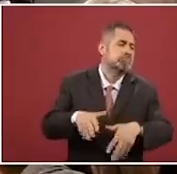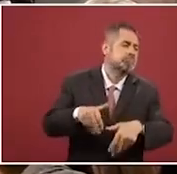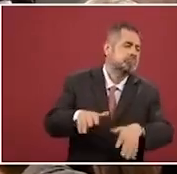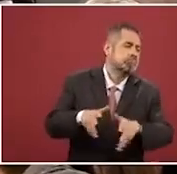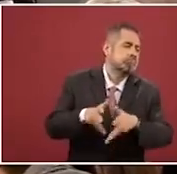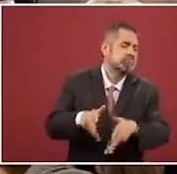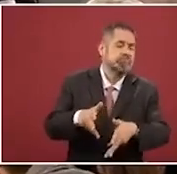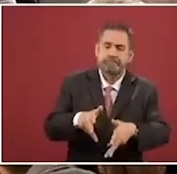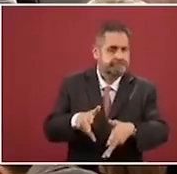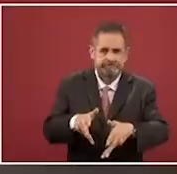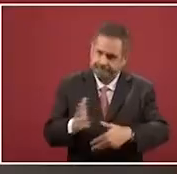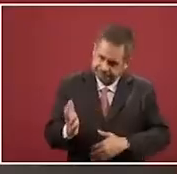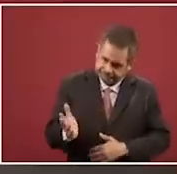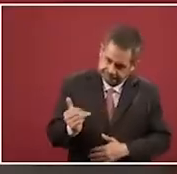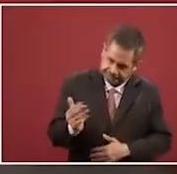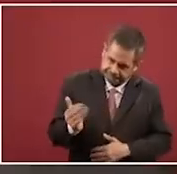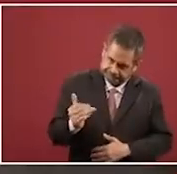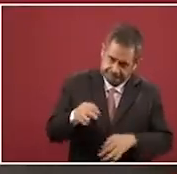lado,